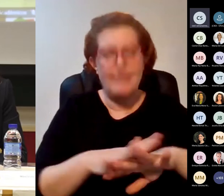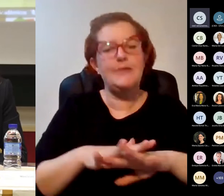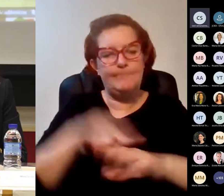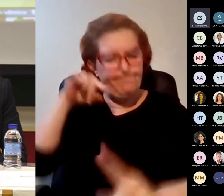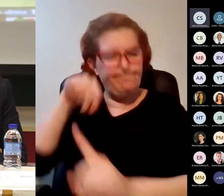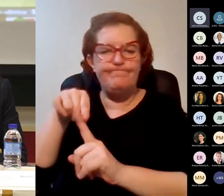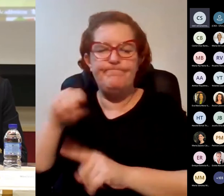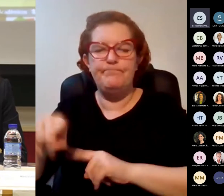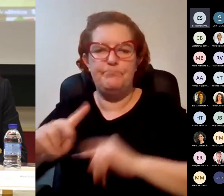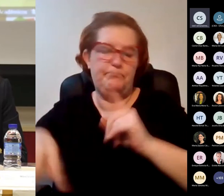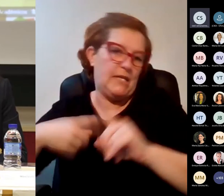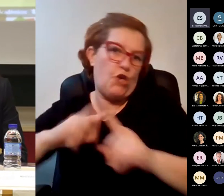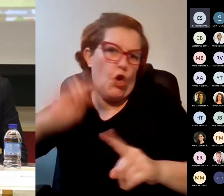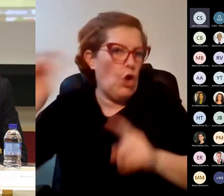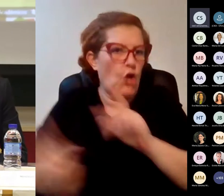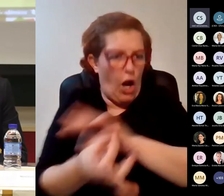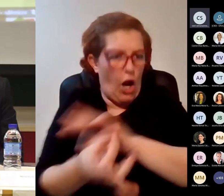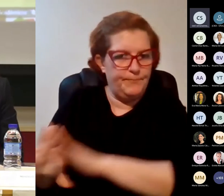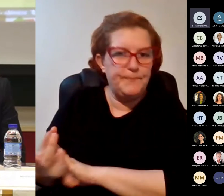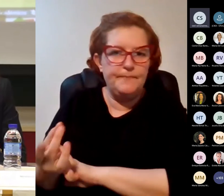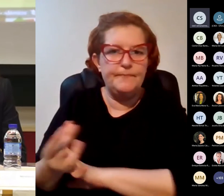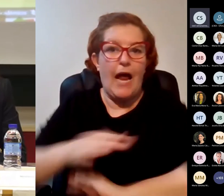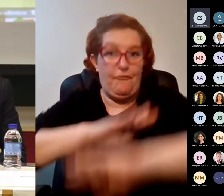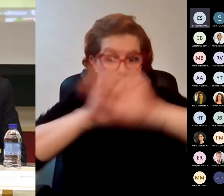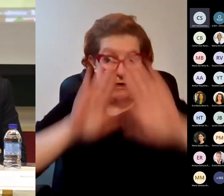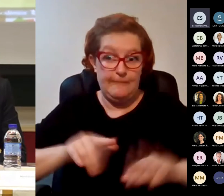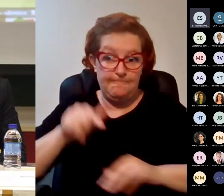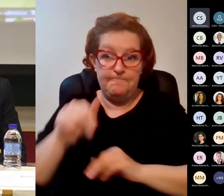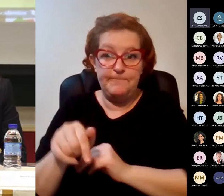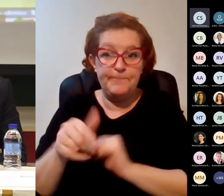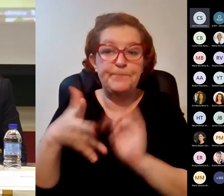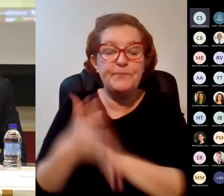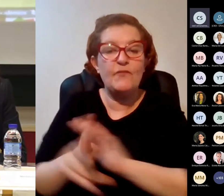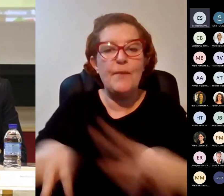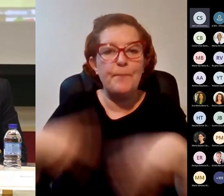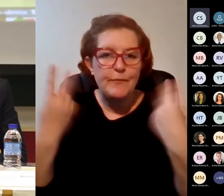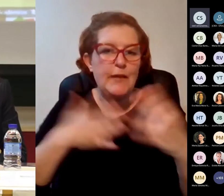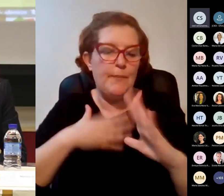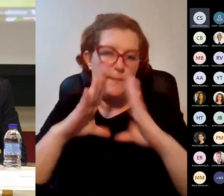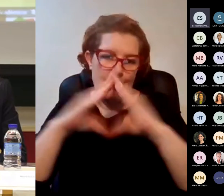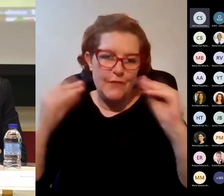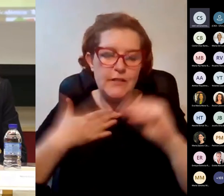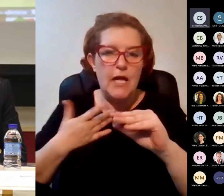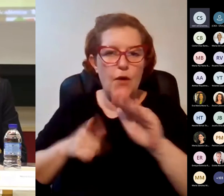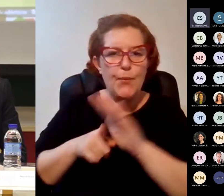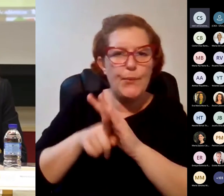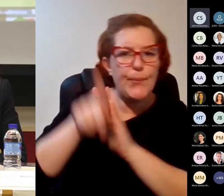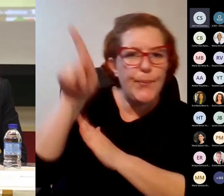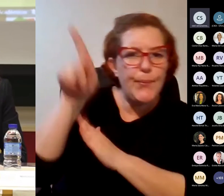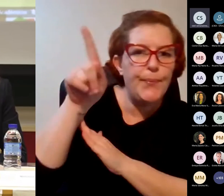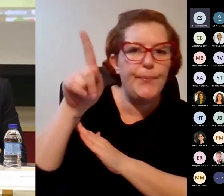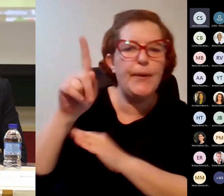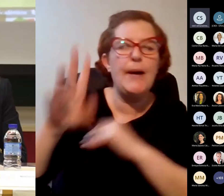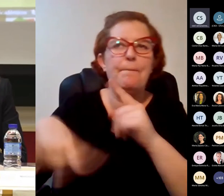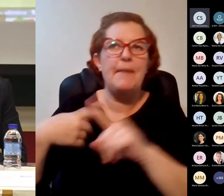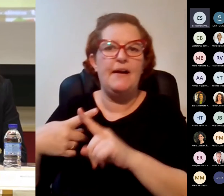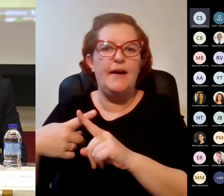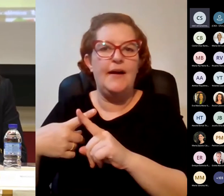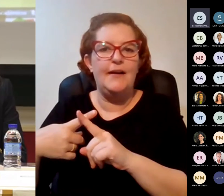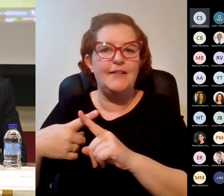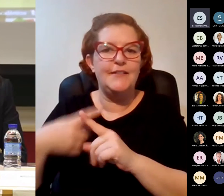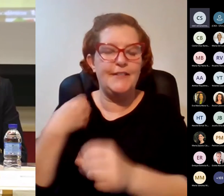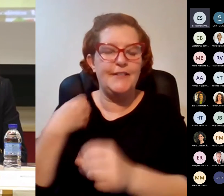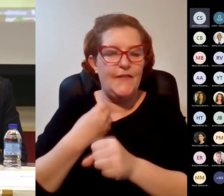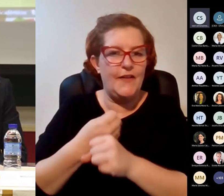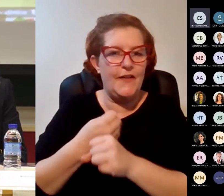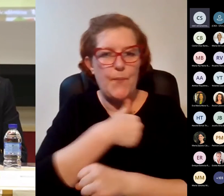iniciativas finalmente permiten a la universidad crecer y acercarse más en su labor de